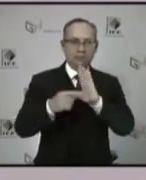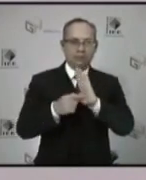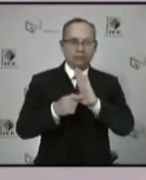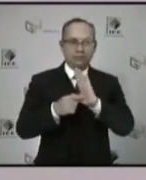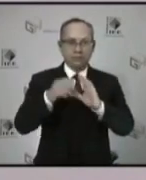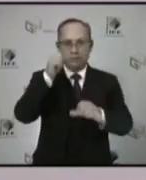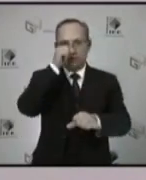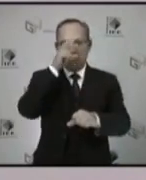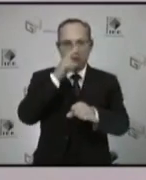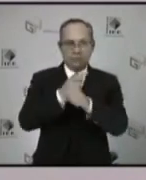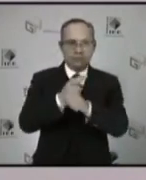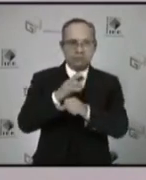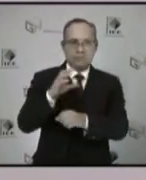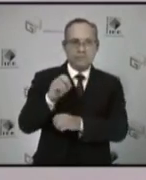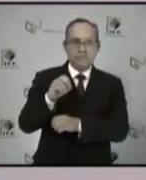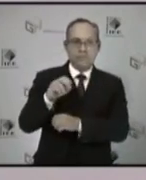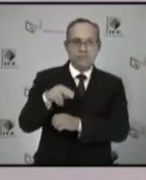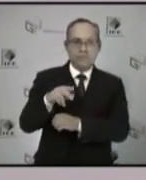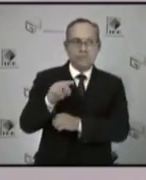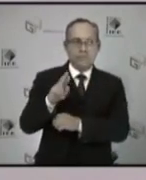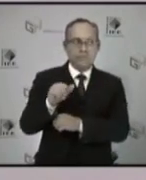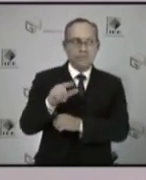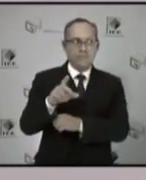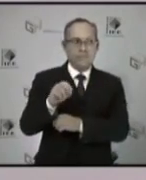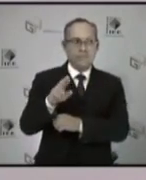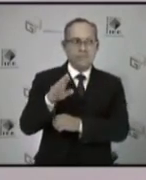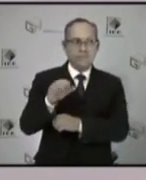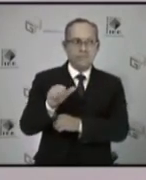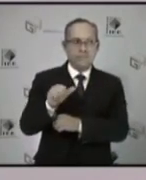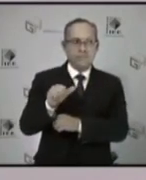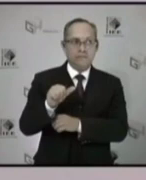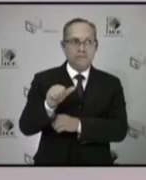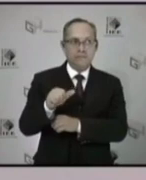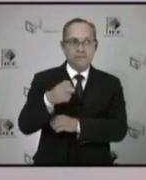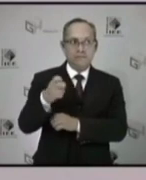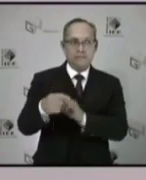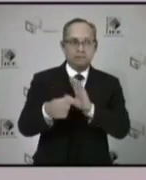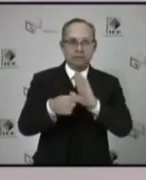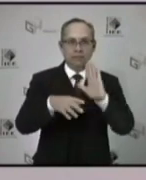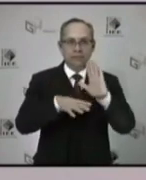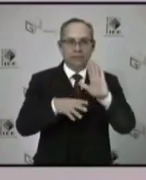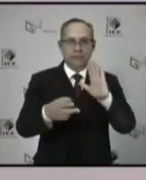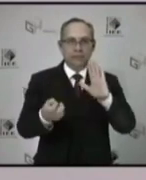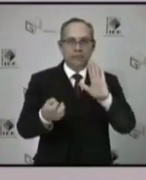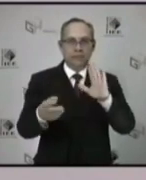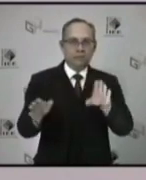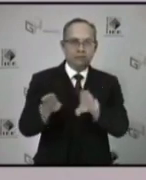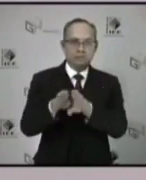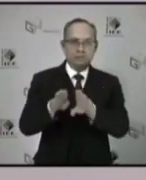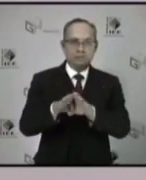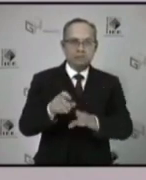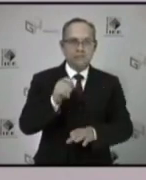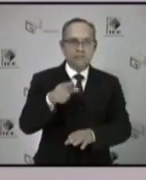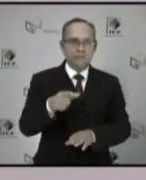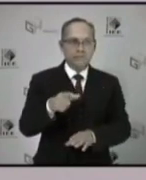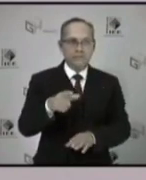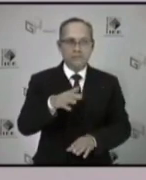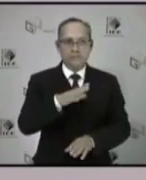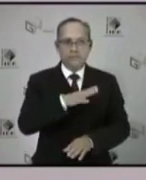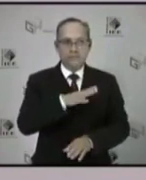Contraloría y el fiscal anticorrupción serán designados en base a las